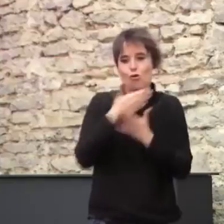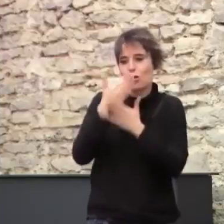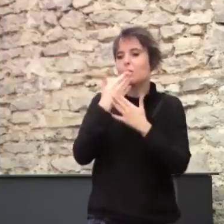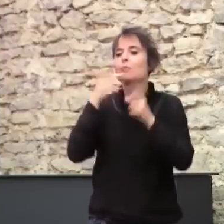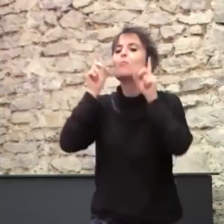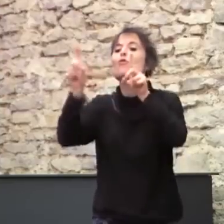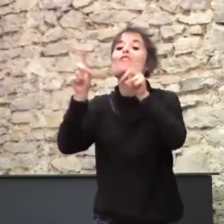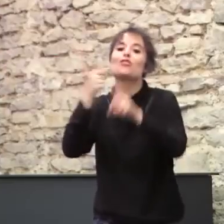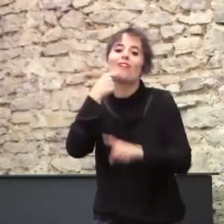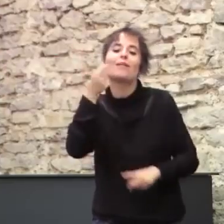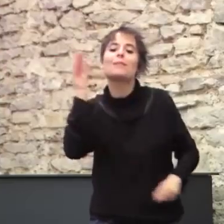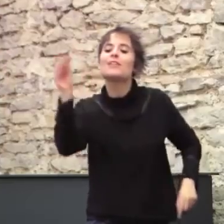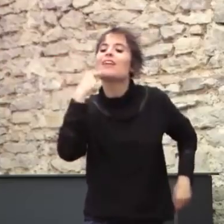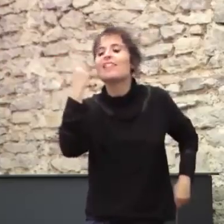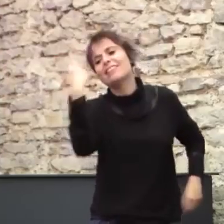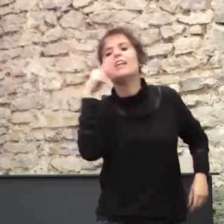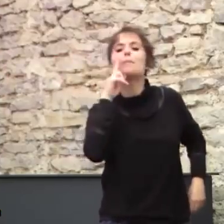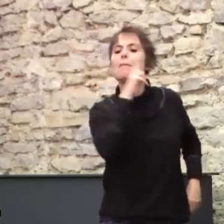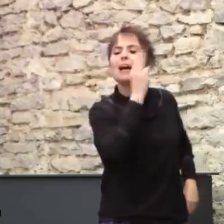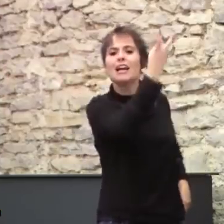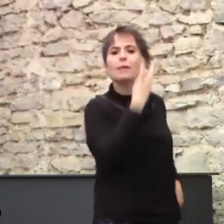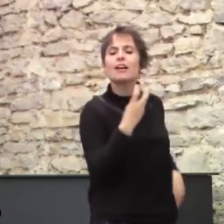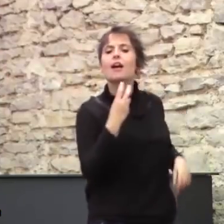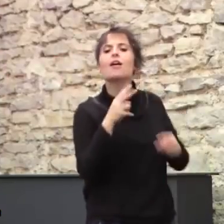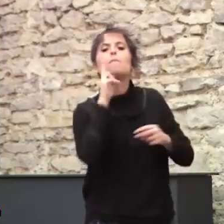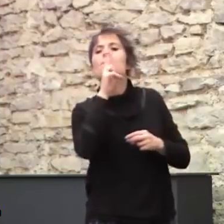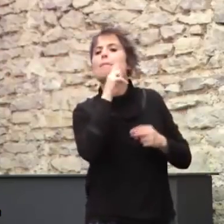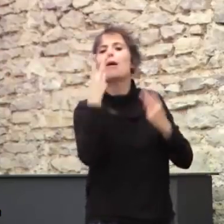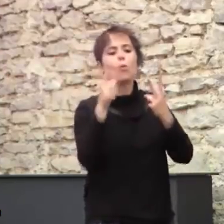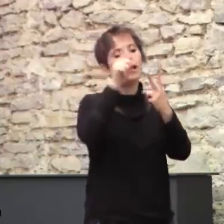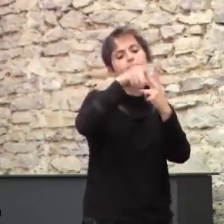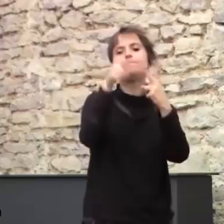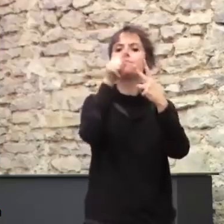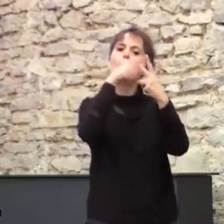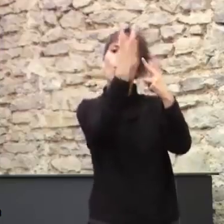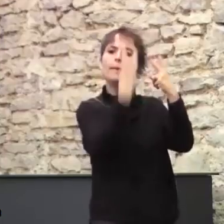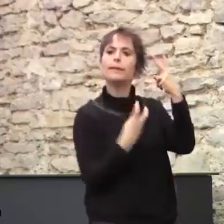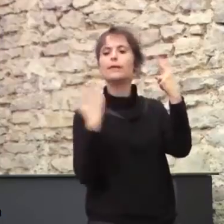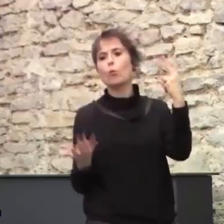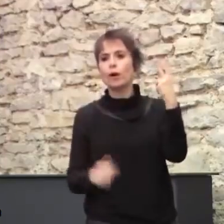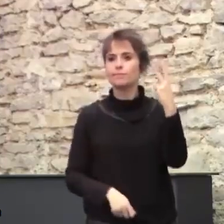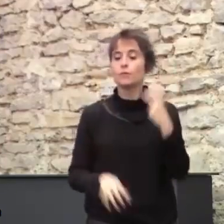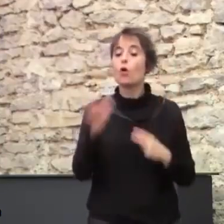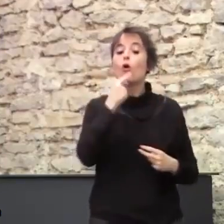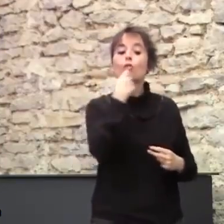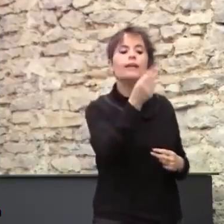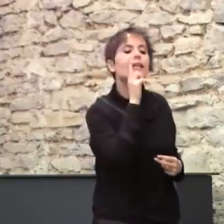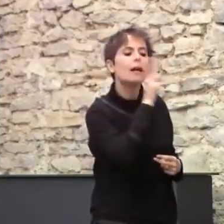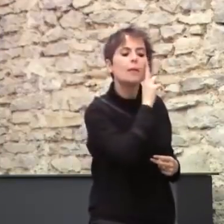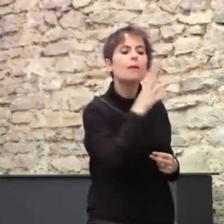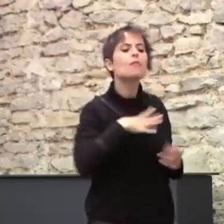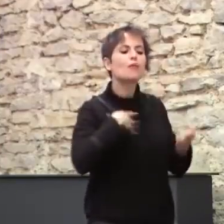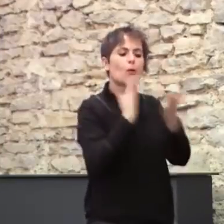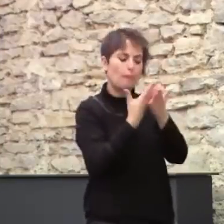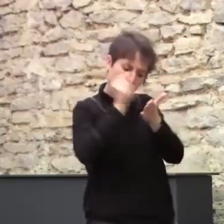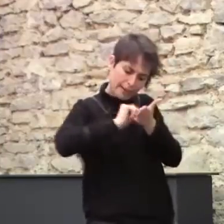la profesora dice, dile a tu madre que venga a hablar conmigo, y dice, ¿cuál de mis mamás? O dile a tu madre que rellene este,